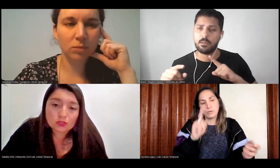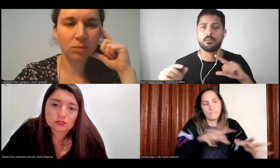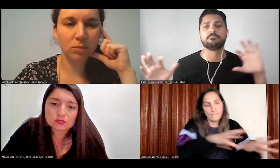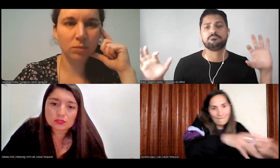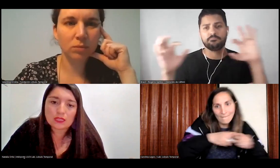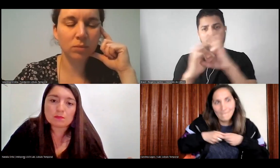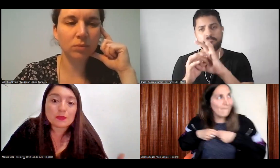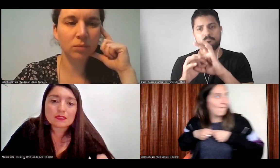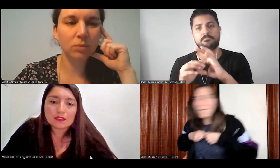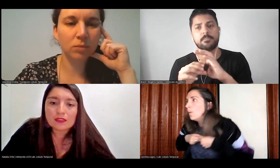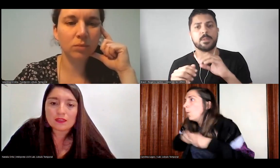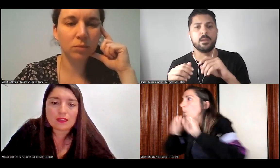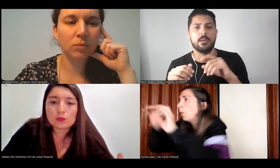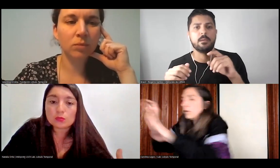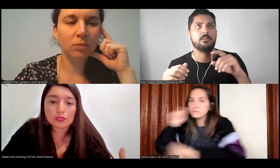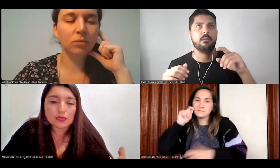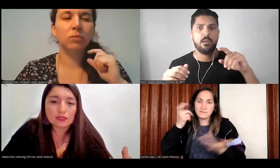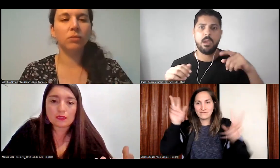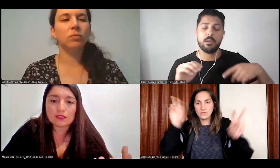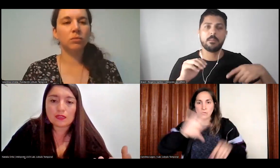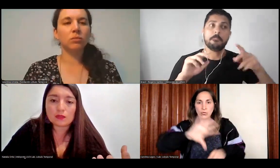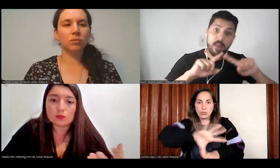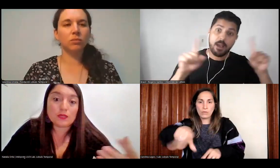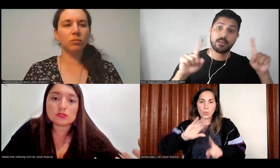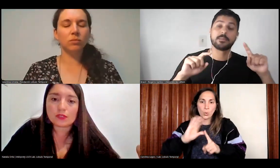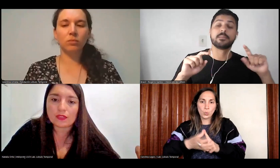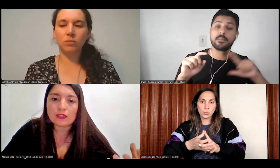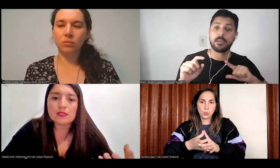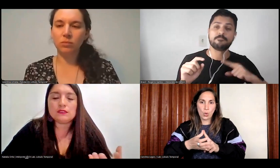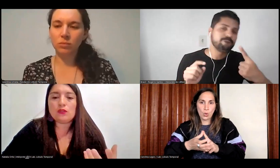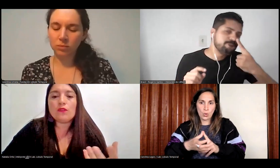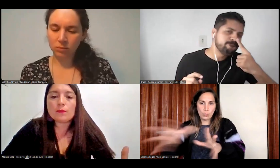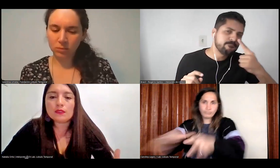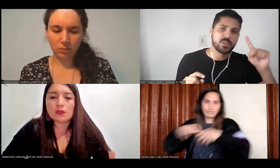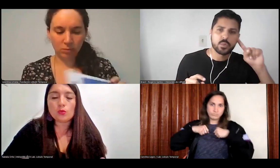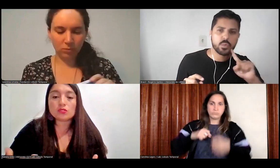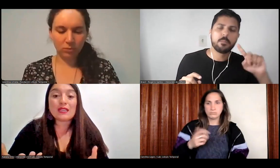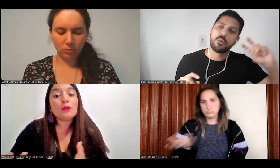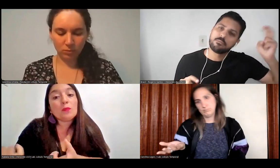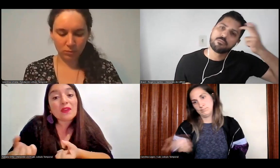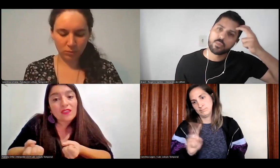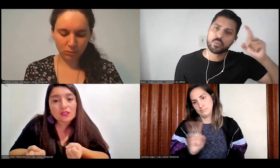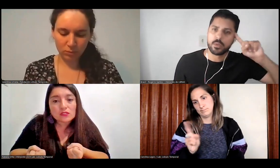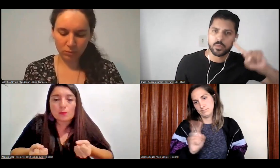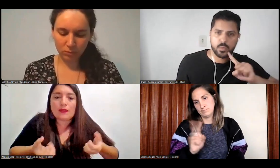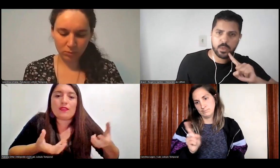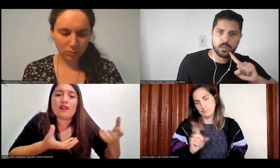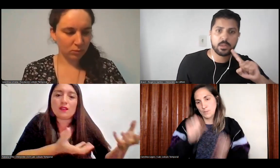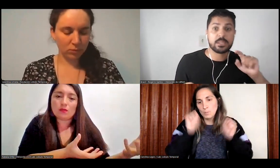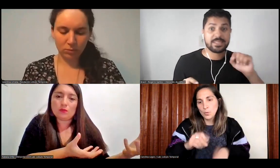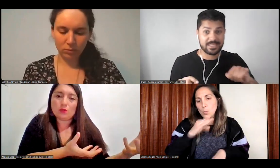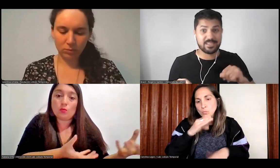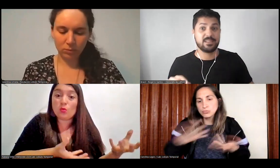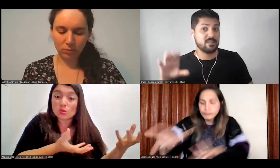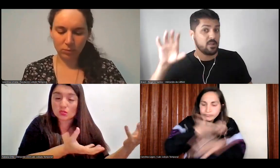de sordos, que es parte de la cultura y la comunidad sorda. Si obviamente uno se apropia de esto para